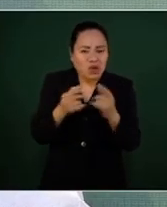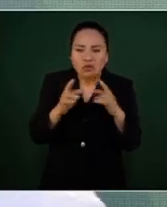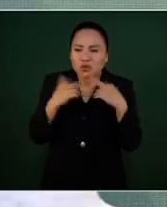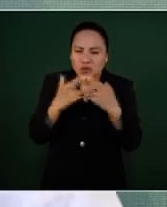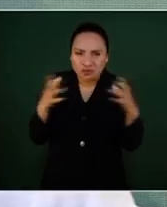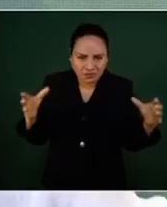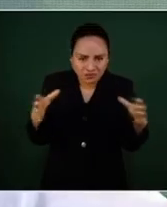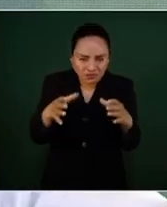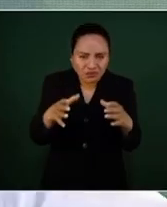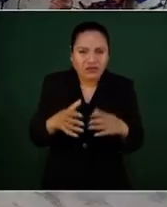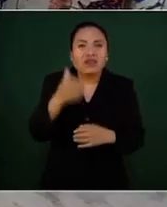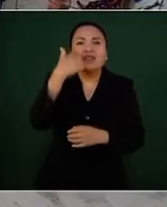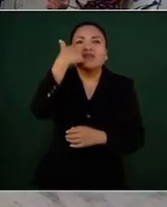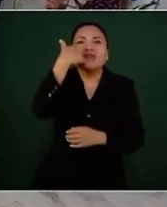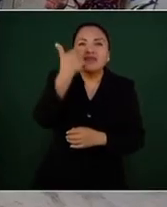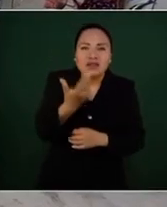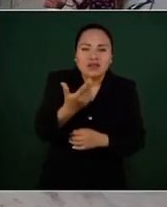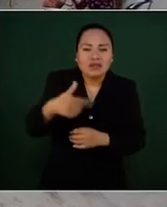Quiero que conozcan